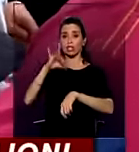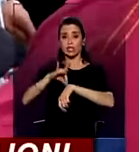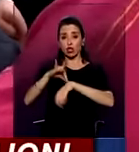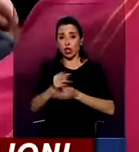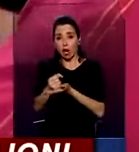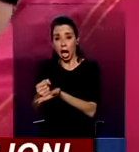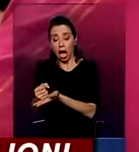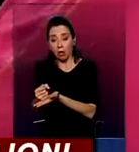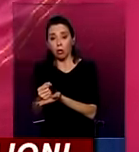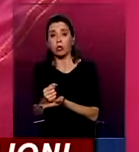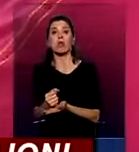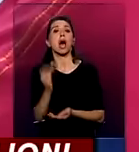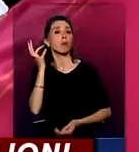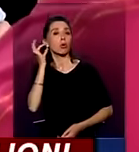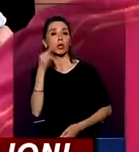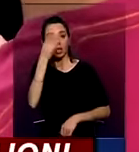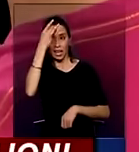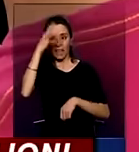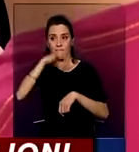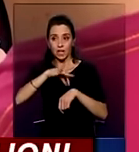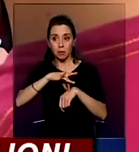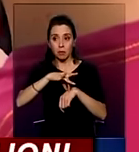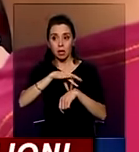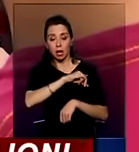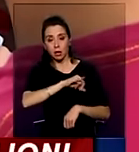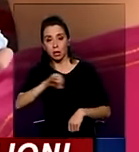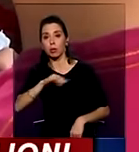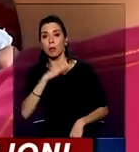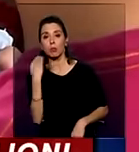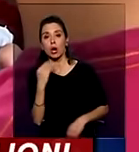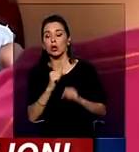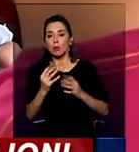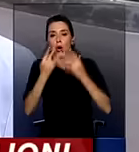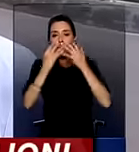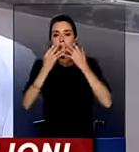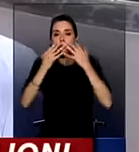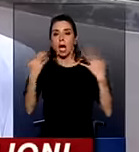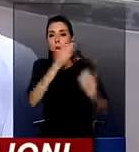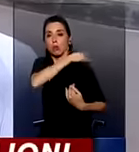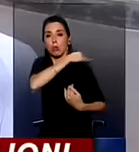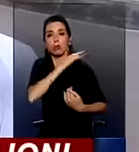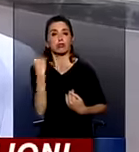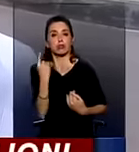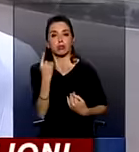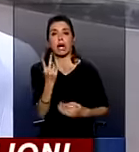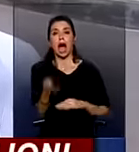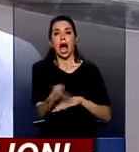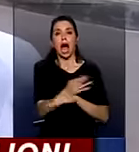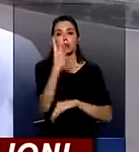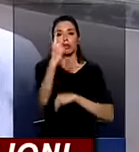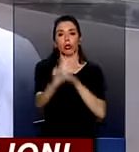es una enfermedad que produce fallecimiento por insuficiencia respiratoria en general antes de los 2 años